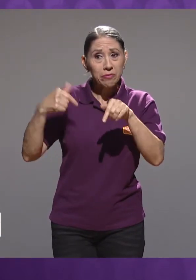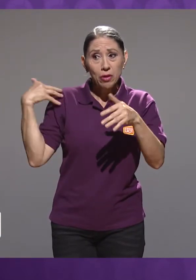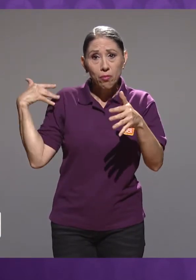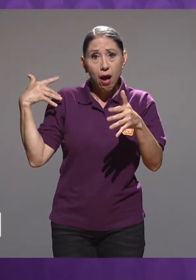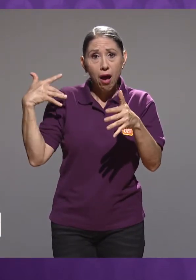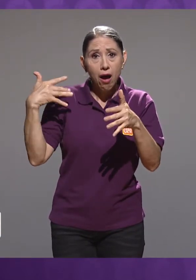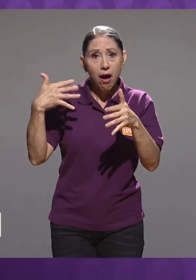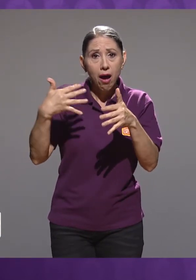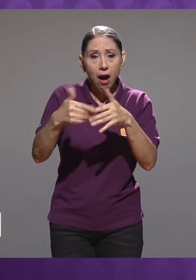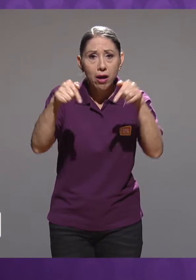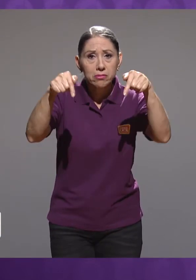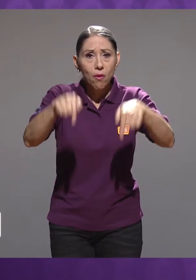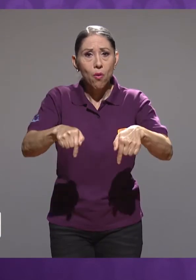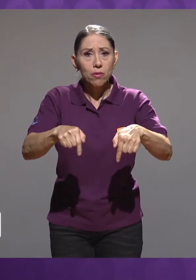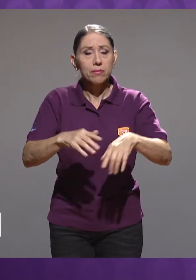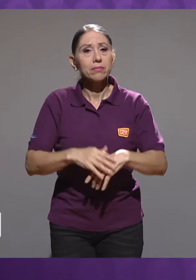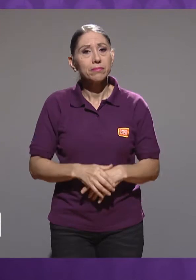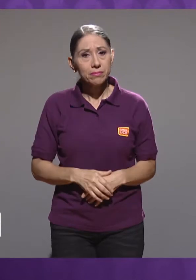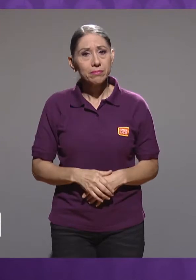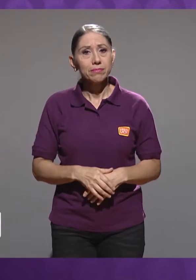de hoy.